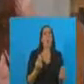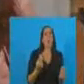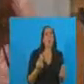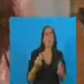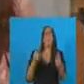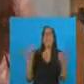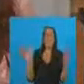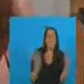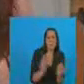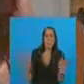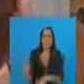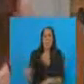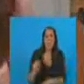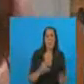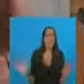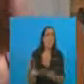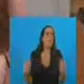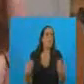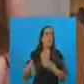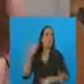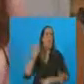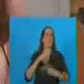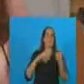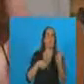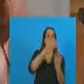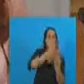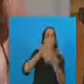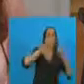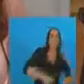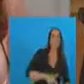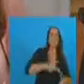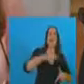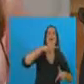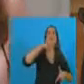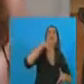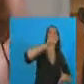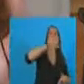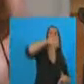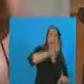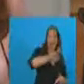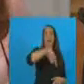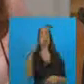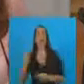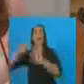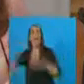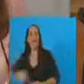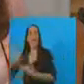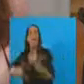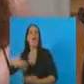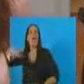primero y luego el plan NACER, porque esto establece una cobertura